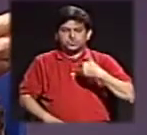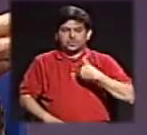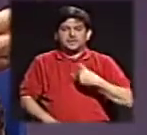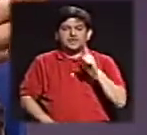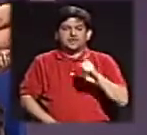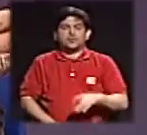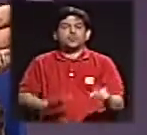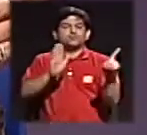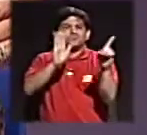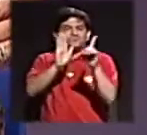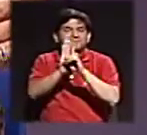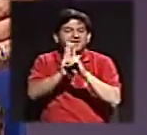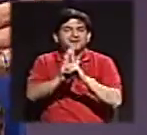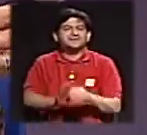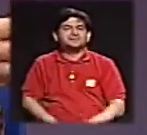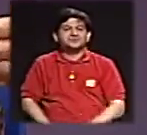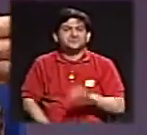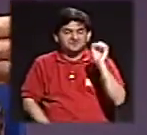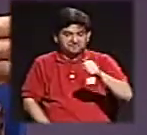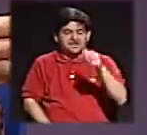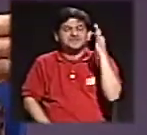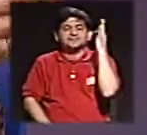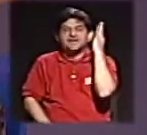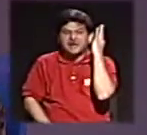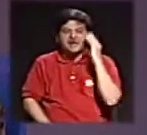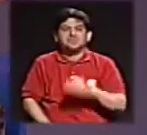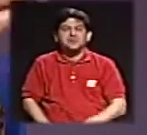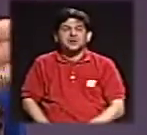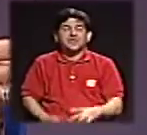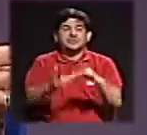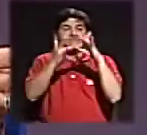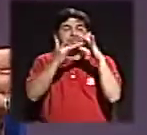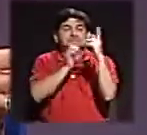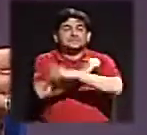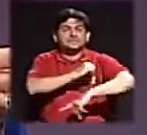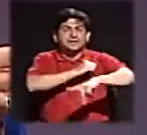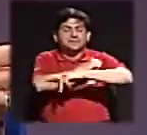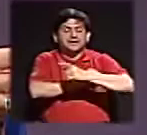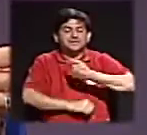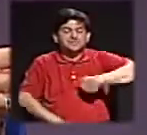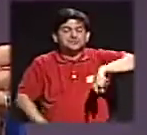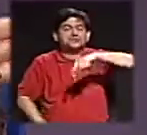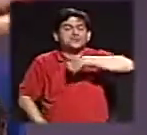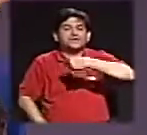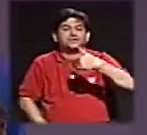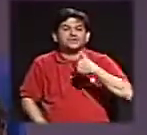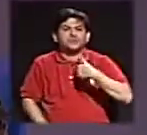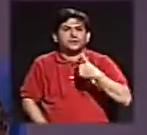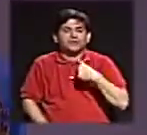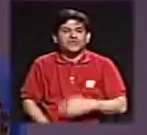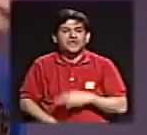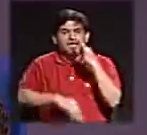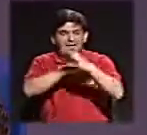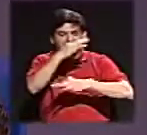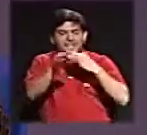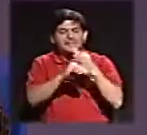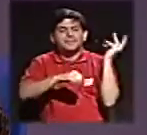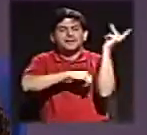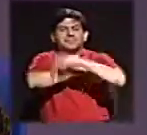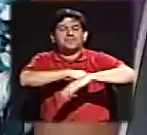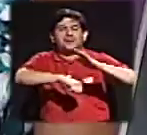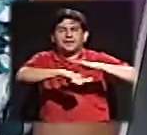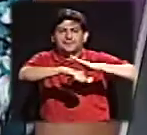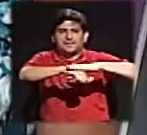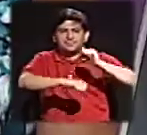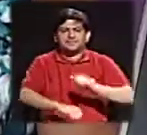derecho que toca a las mujeres también, sobre todo en países como el nuestro, que tiene un tipo penal que lo